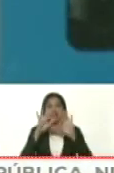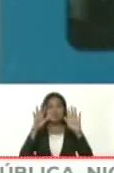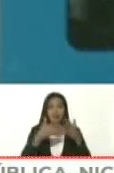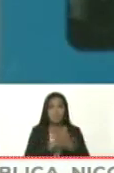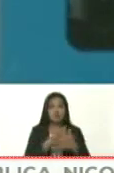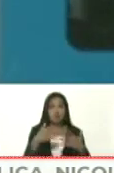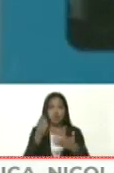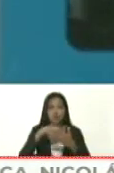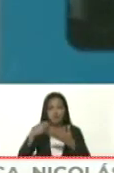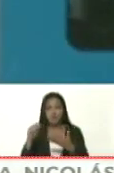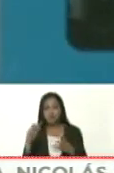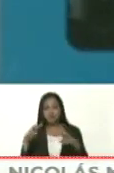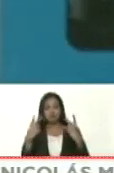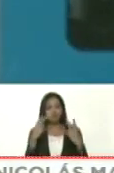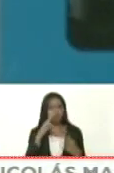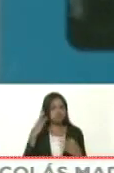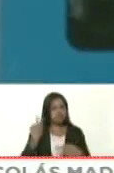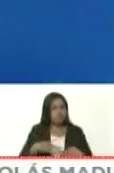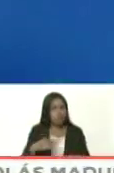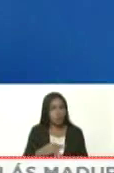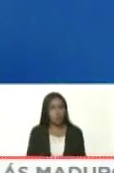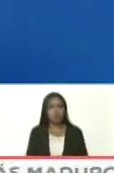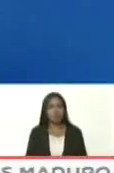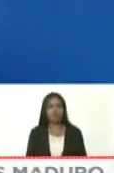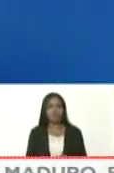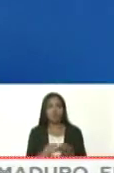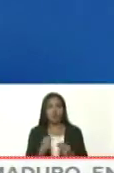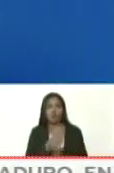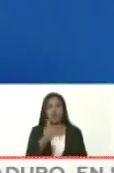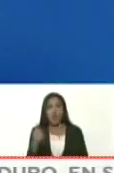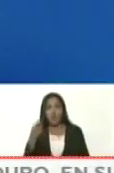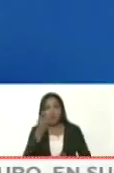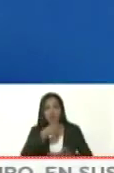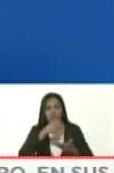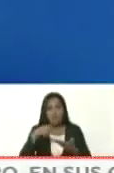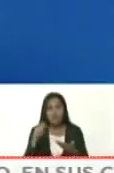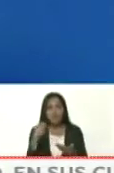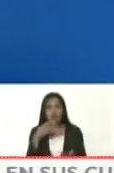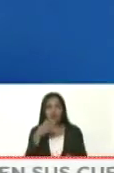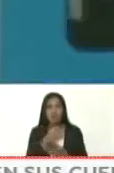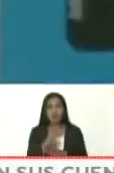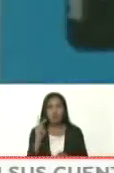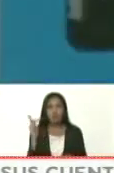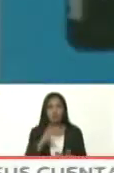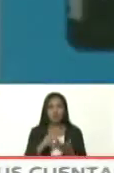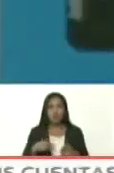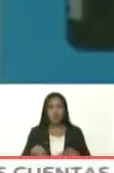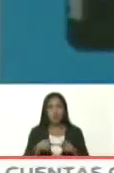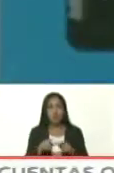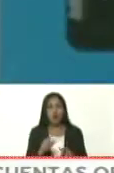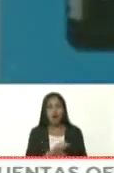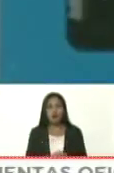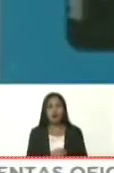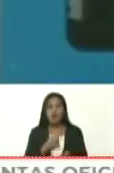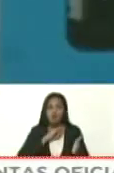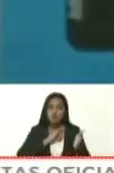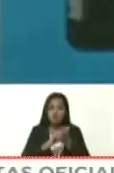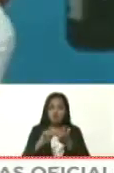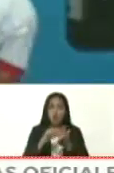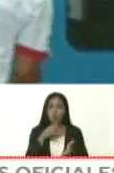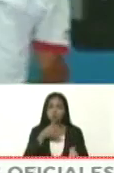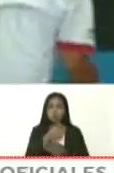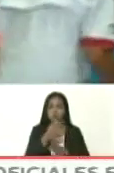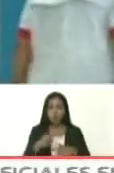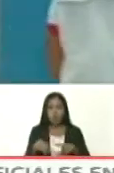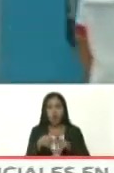firmas. Estoy seguro. Y todas estas firmas las vamos a llevar a Nueva York para